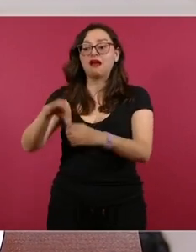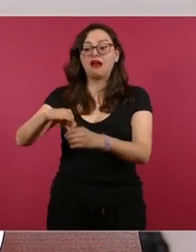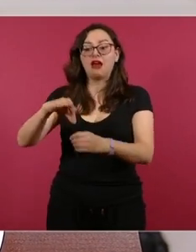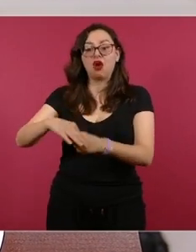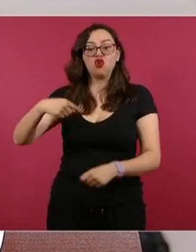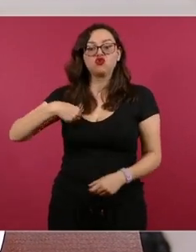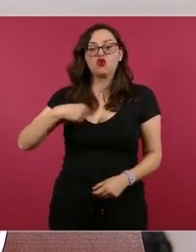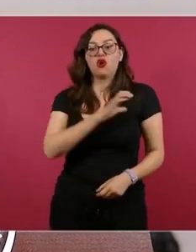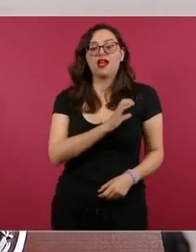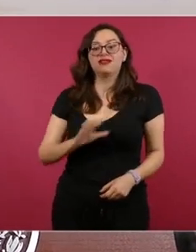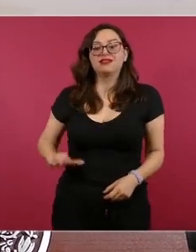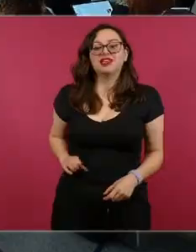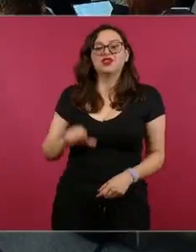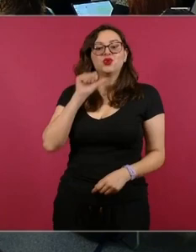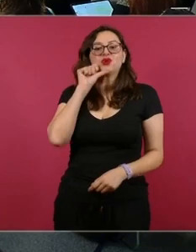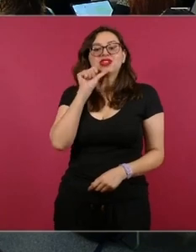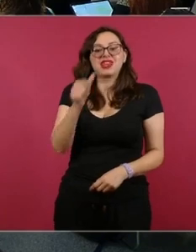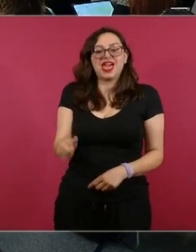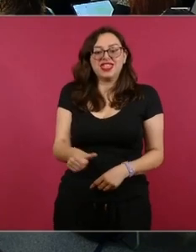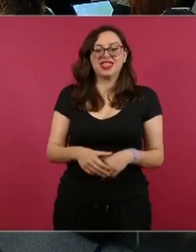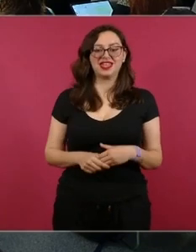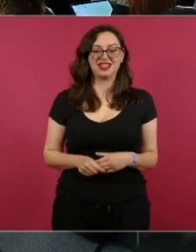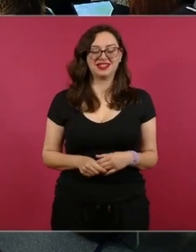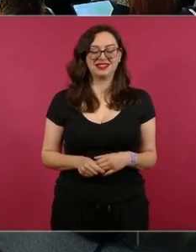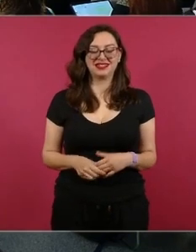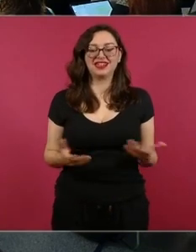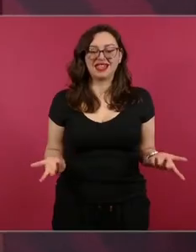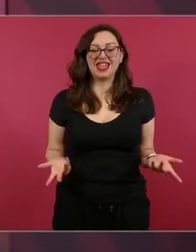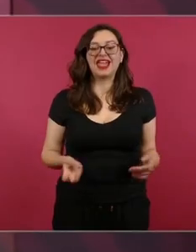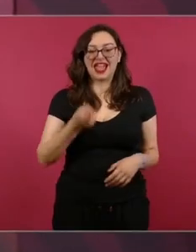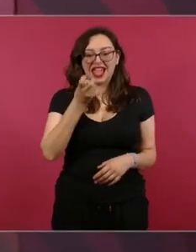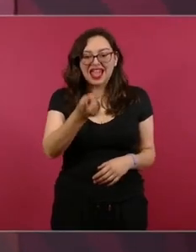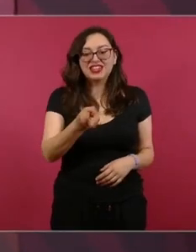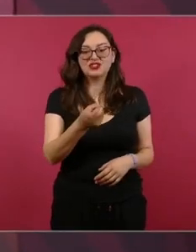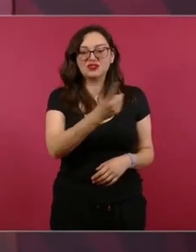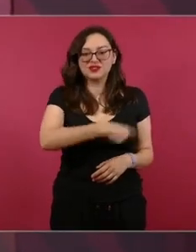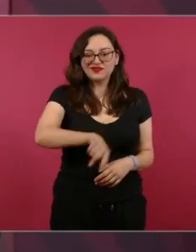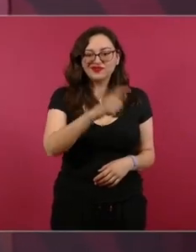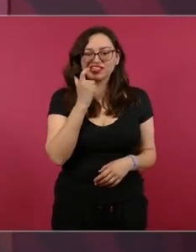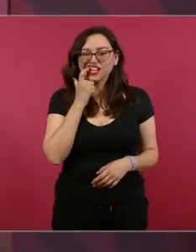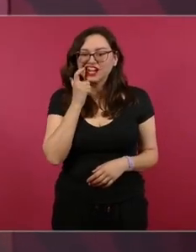O sea, me querían eliminar a la mala.